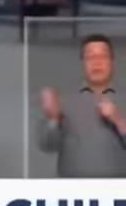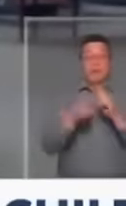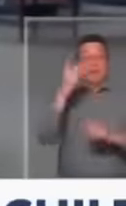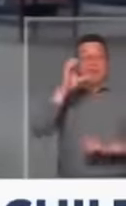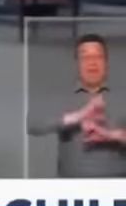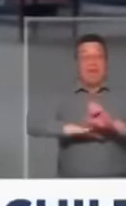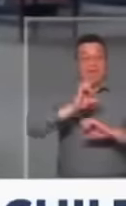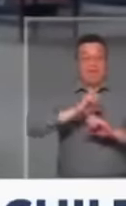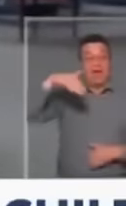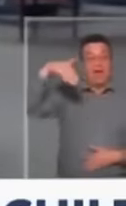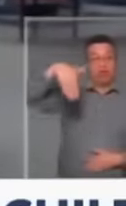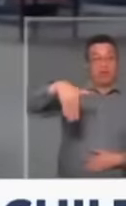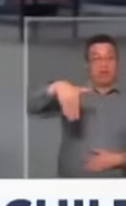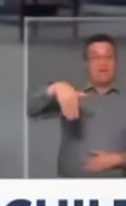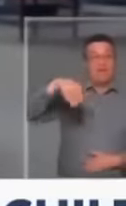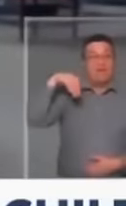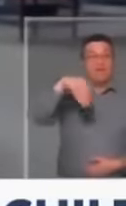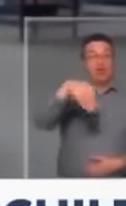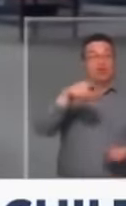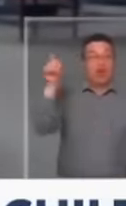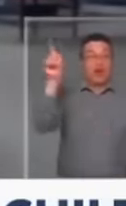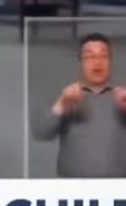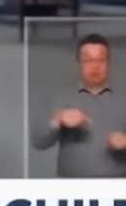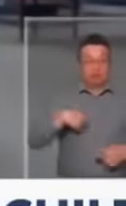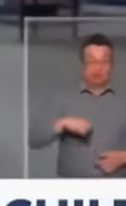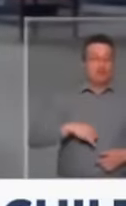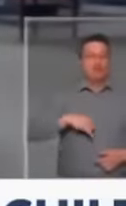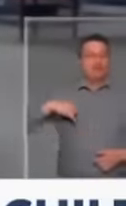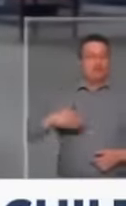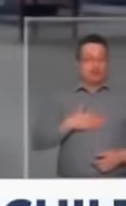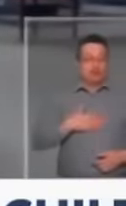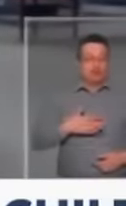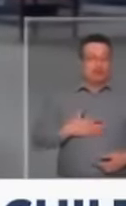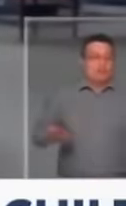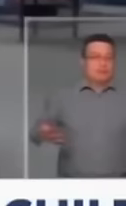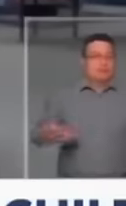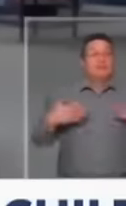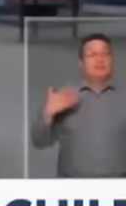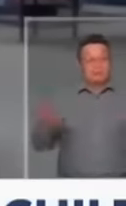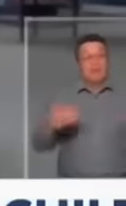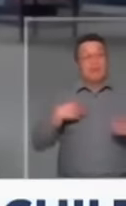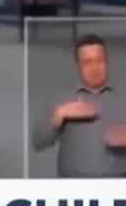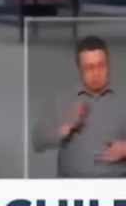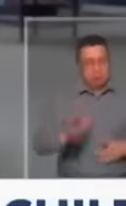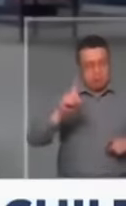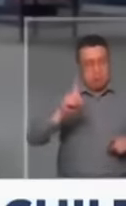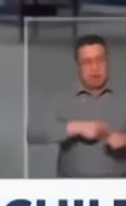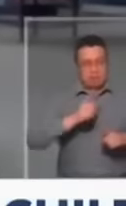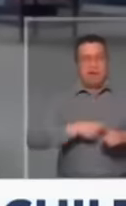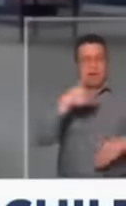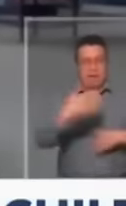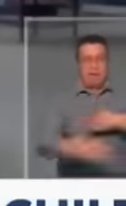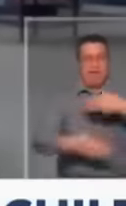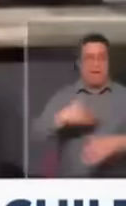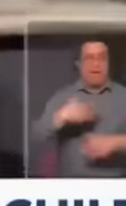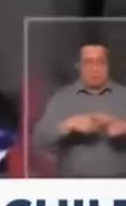nivel Sudamérica de buses eléctricos, bastante orgulloso. Y nada, como sea, seguir adelante, seguir avanzando y que esto